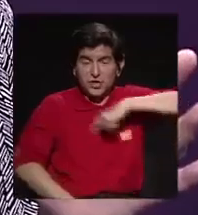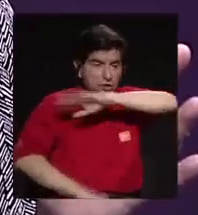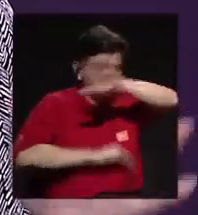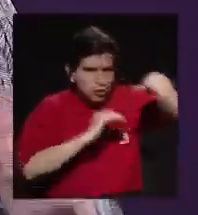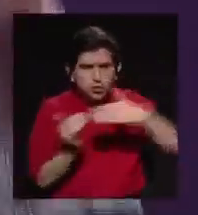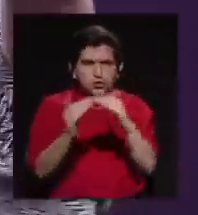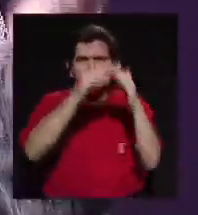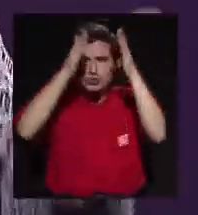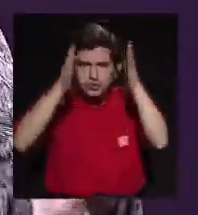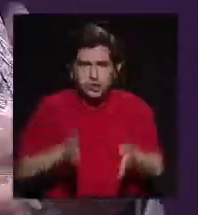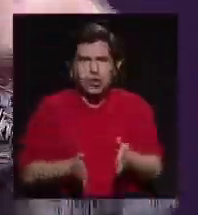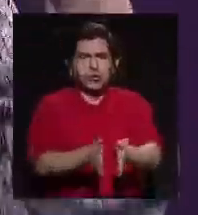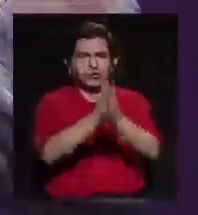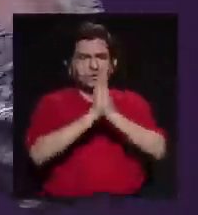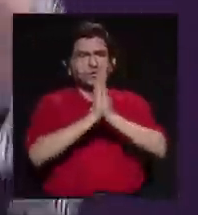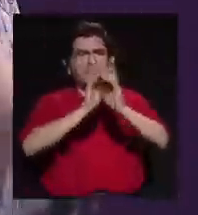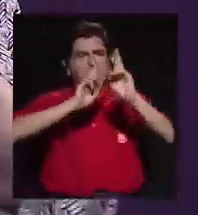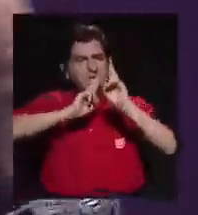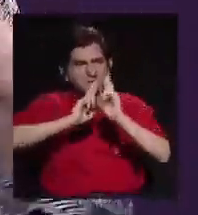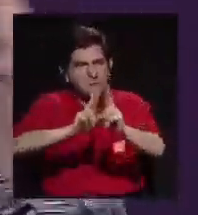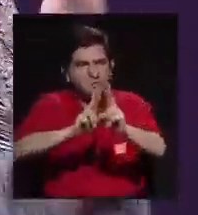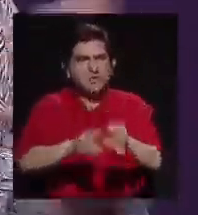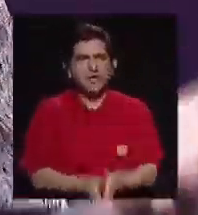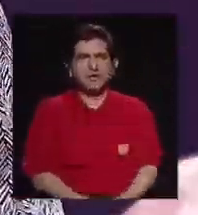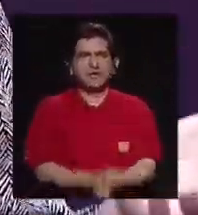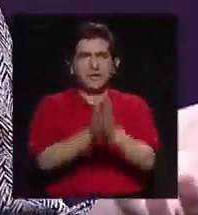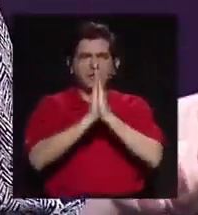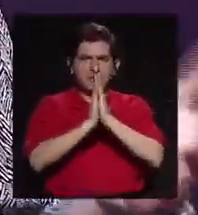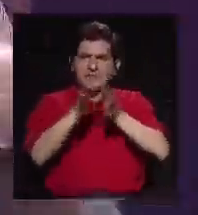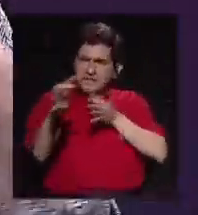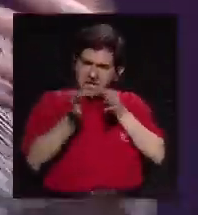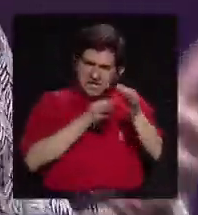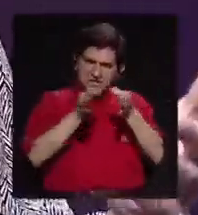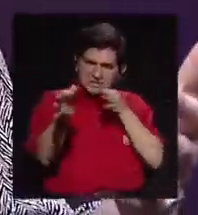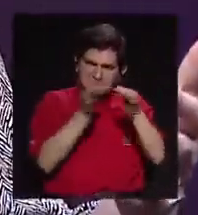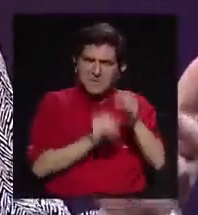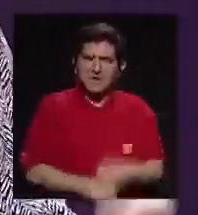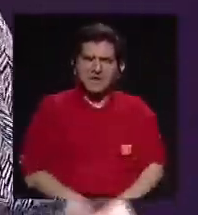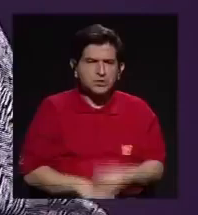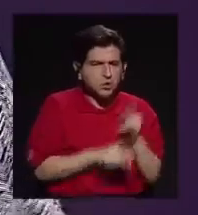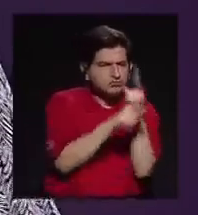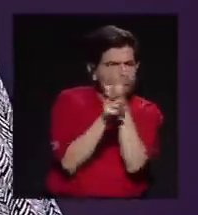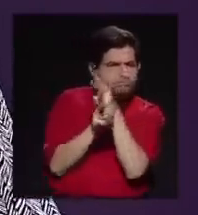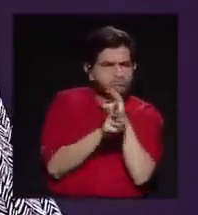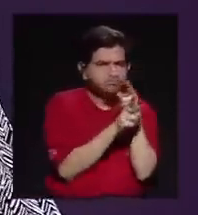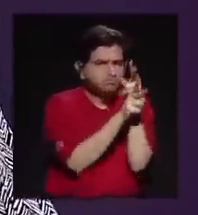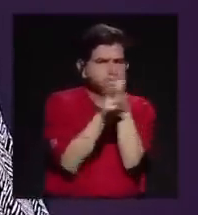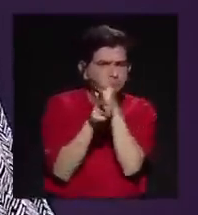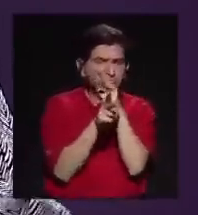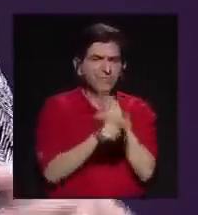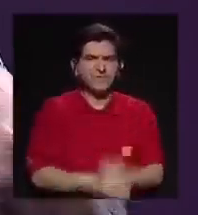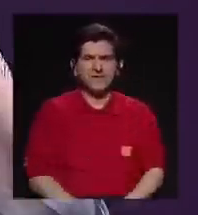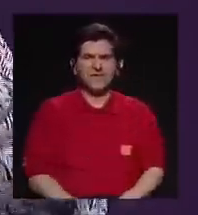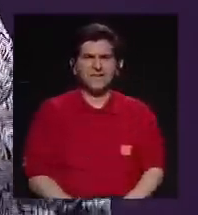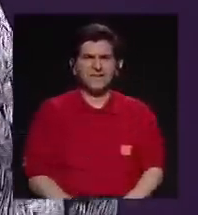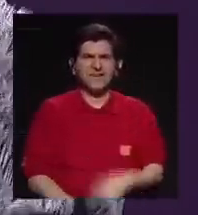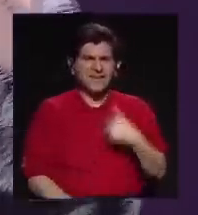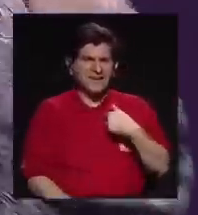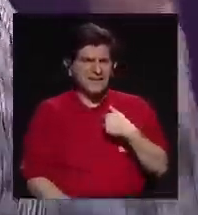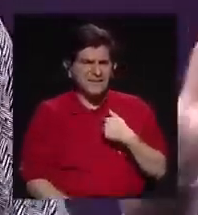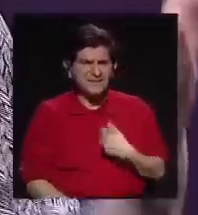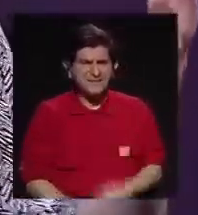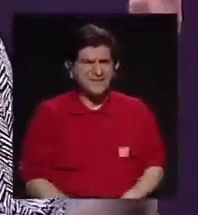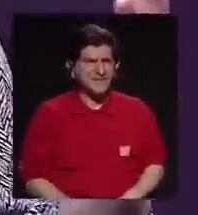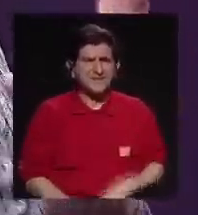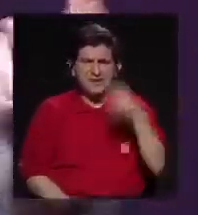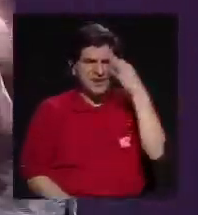la ciudadanía, pedir cuentas, pedir una rendición de cuentas, hacer un monitoreo, y eso es algo que que